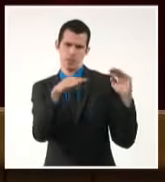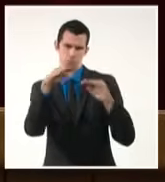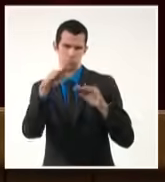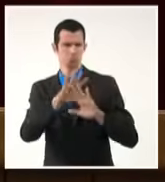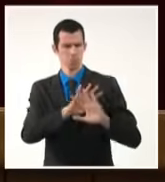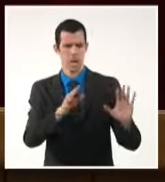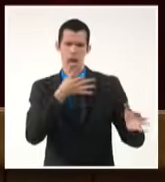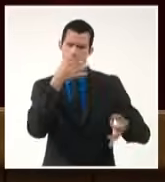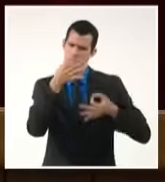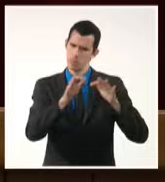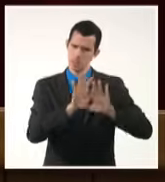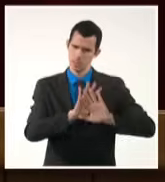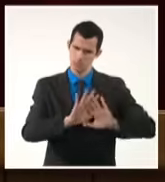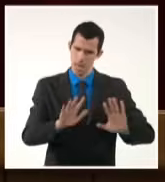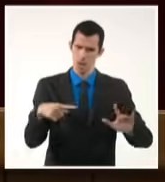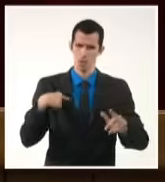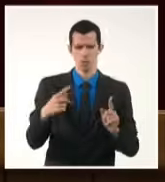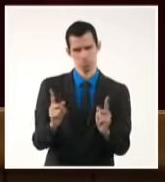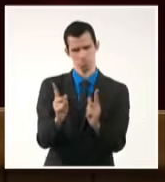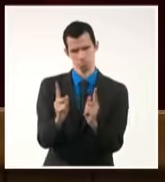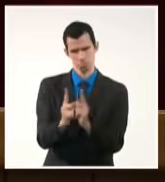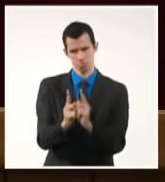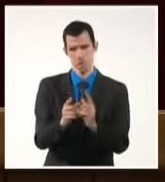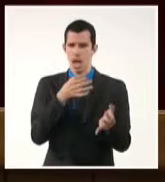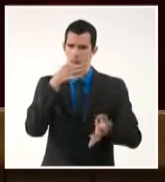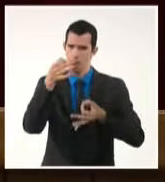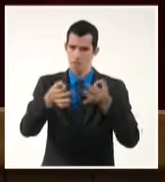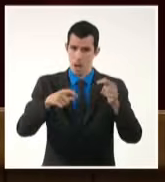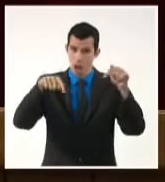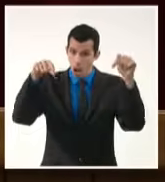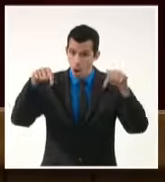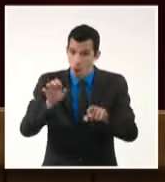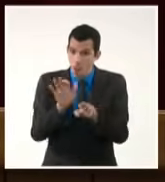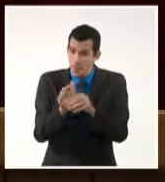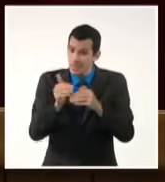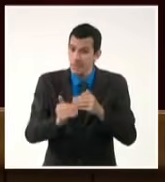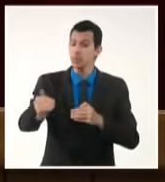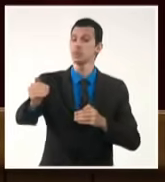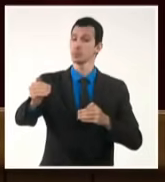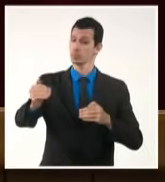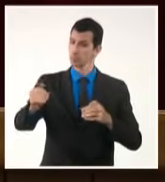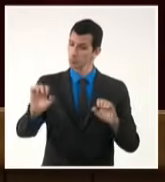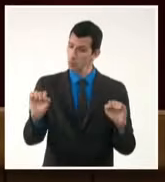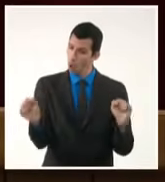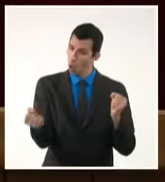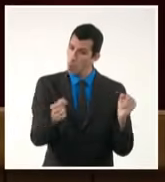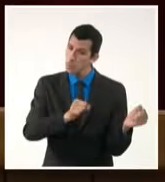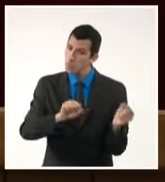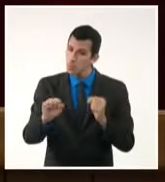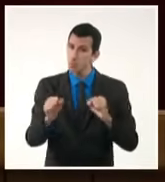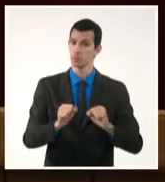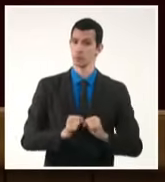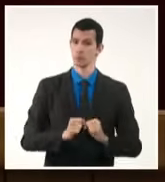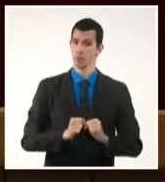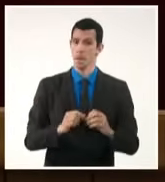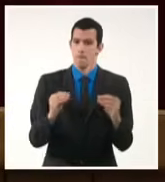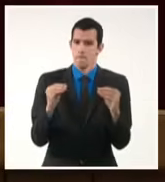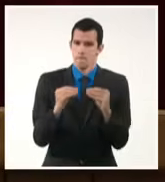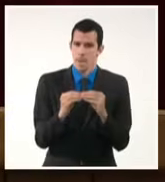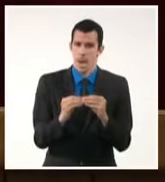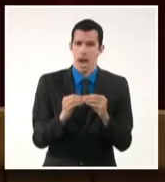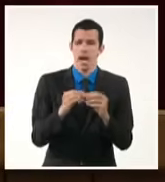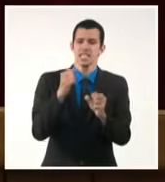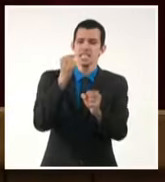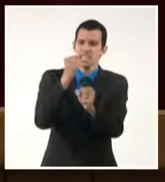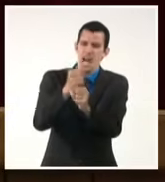las condiciones para la puesta en práctica de las decisiones, explicando, argumentando y sobre todo cuidando que cada